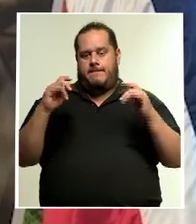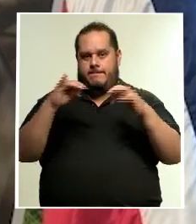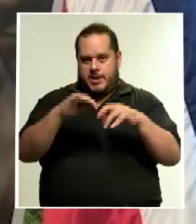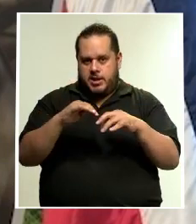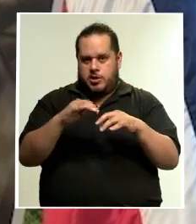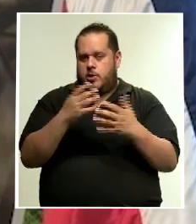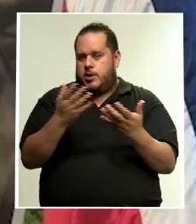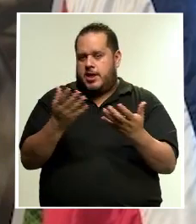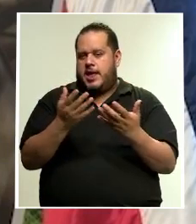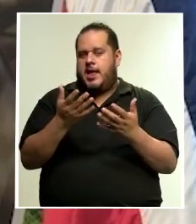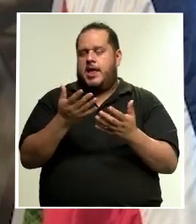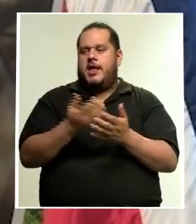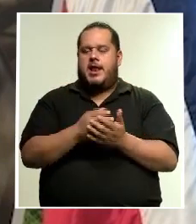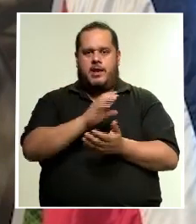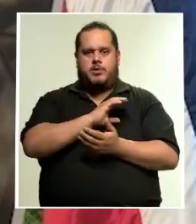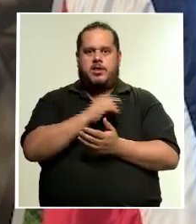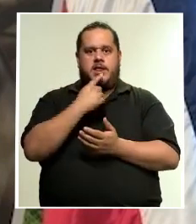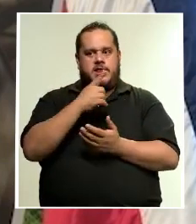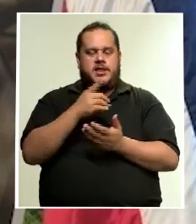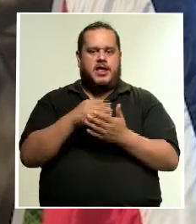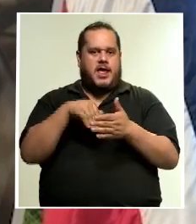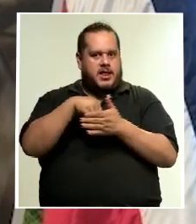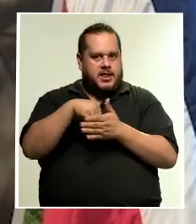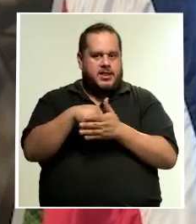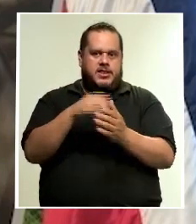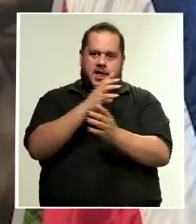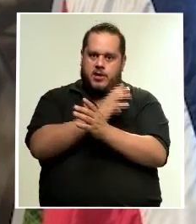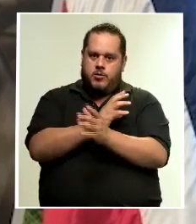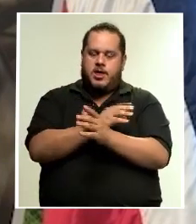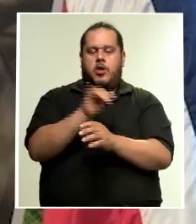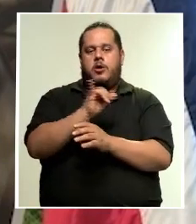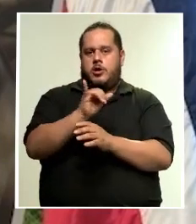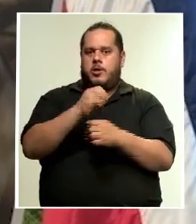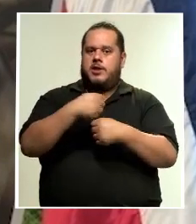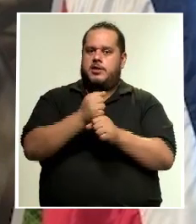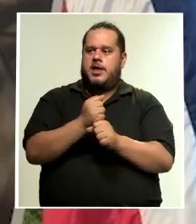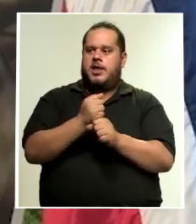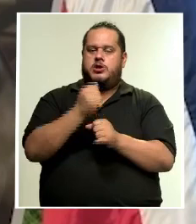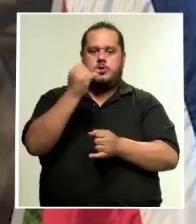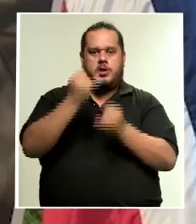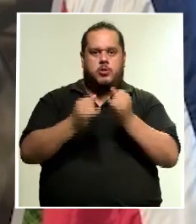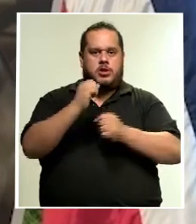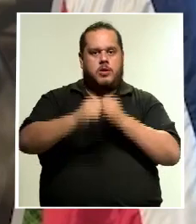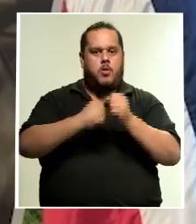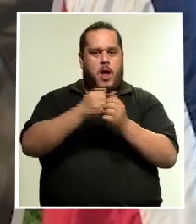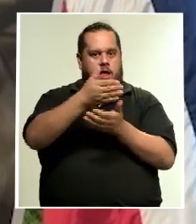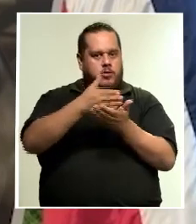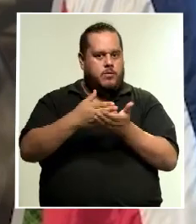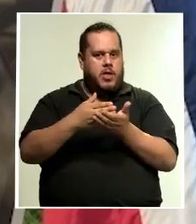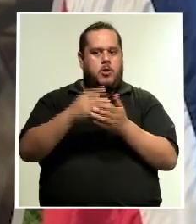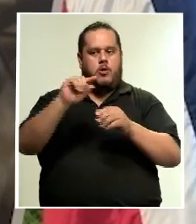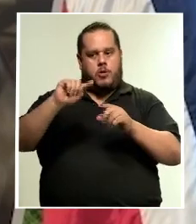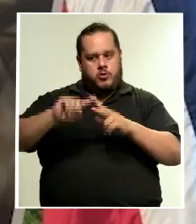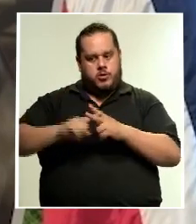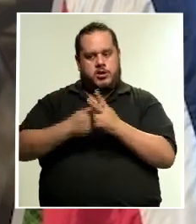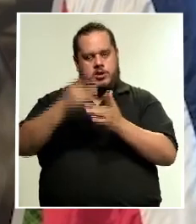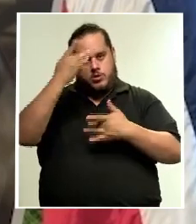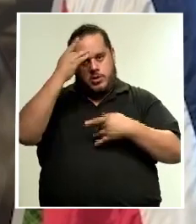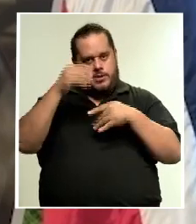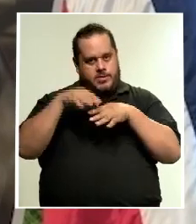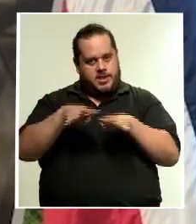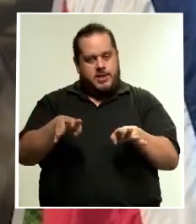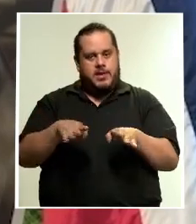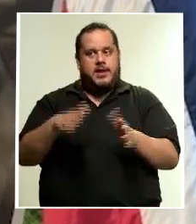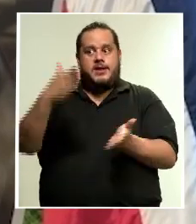momento es de contención, tal y como se ha venido realizando en el último año y medio, cuando inició la pandemia, que se